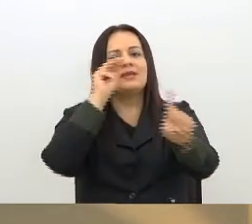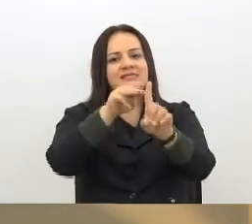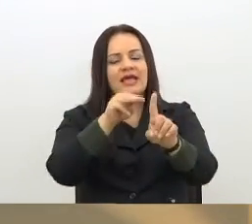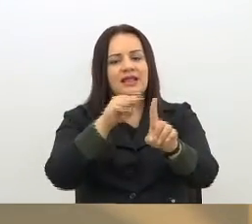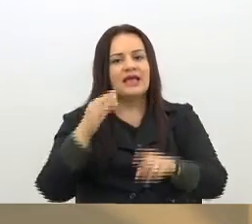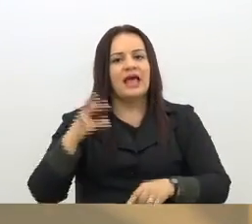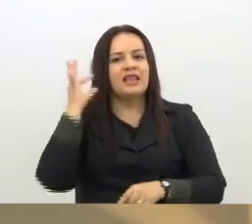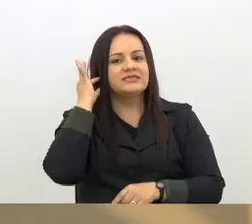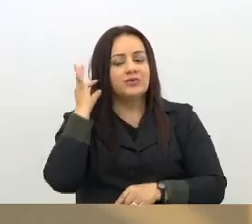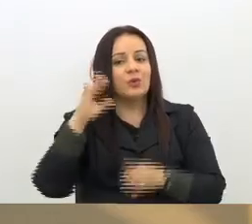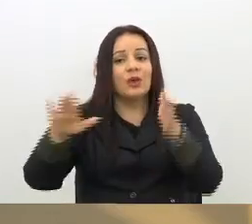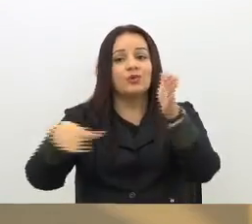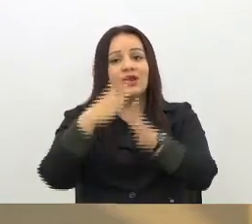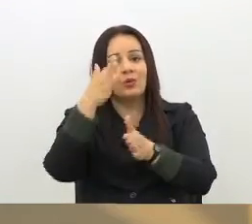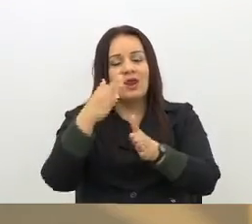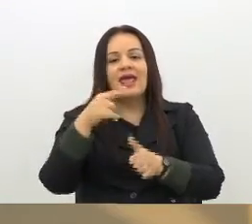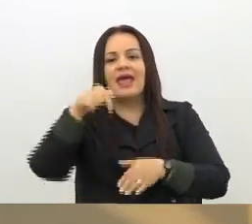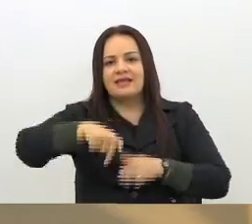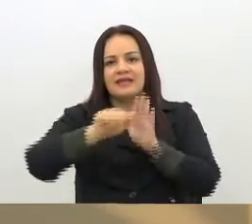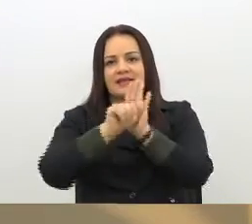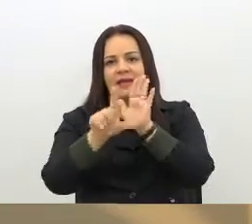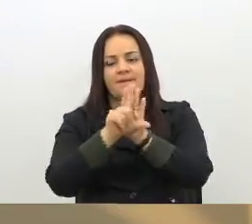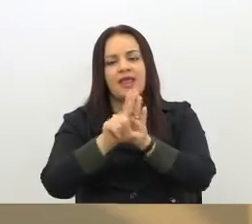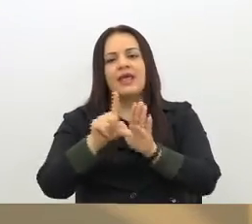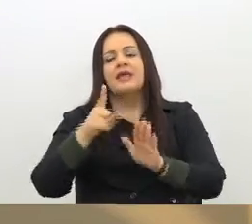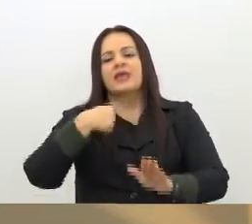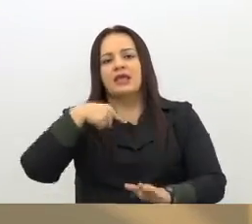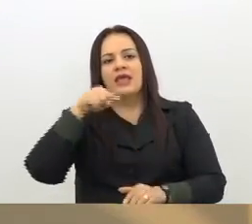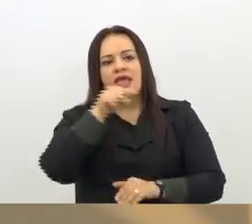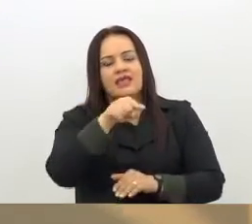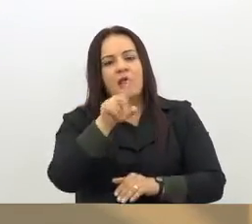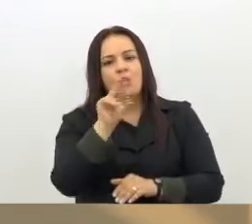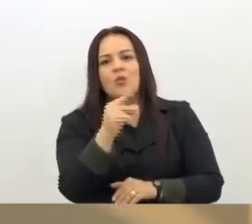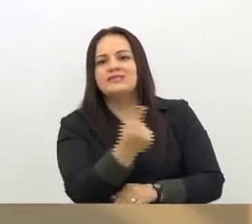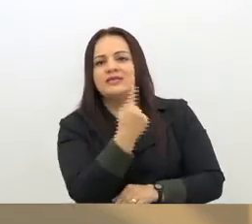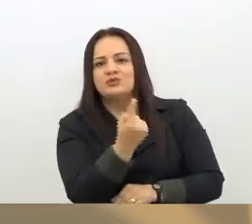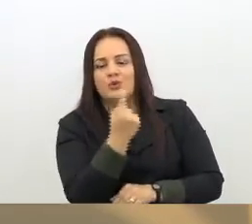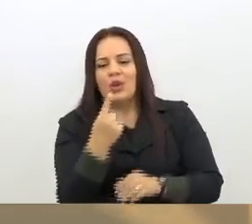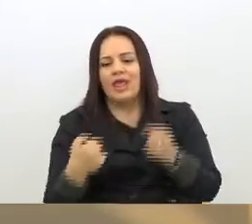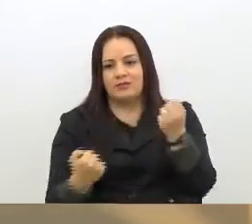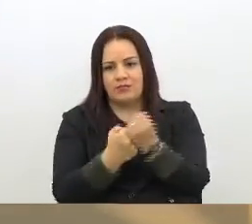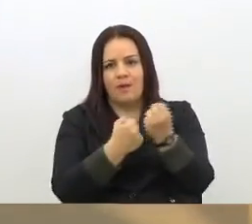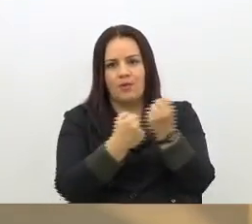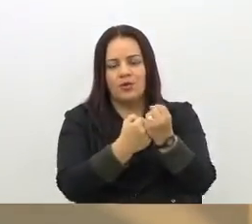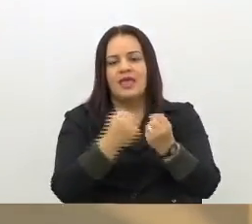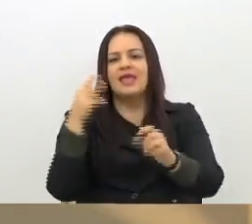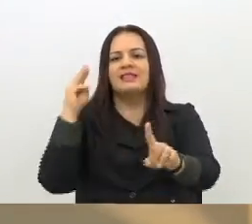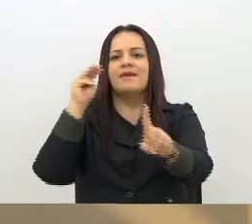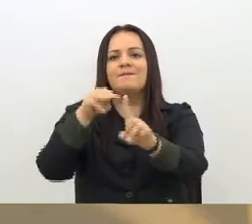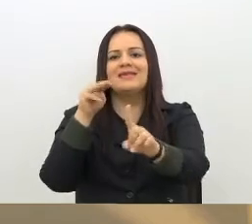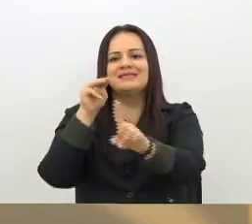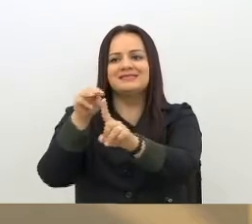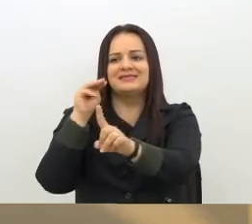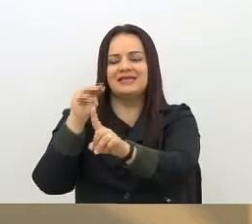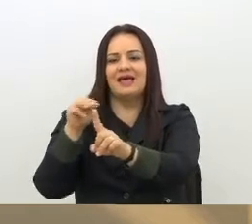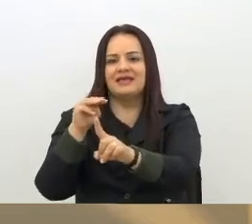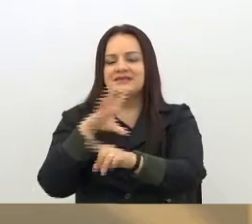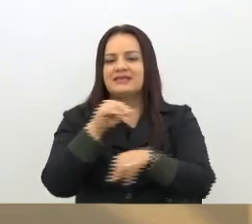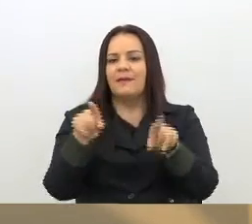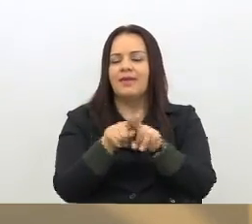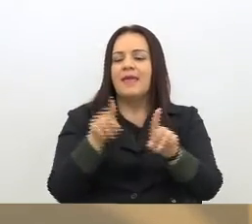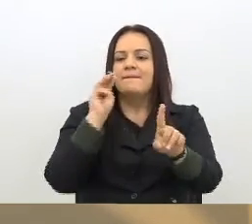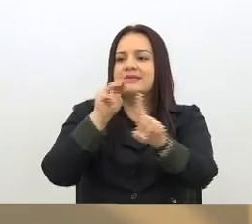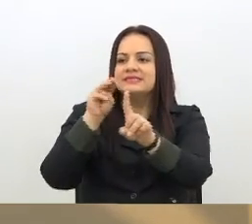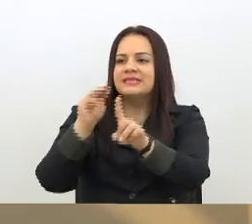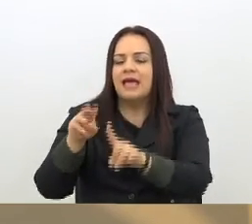Asamblea Legislativa, que ya no está sola. ¿Verdad? Es un mensaje, la política es de mensajes también, ¿verdad? O sobre todo de mensajes. Decir un mensaje de que no